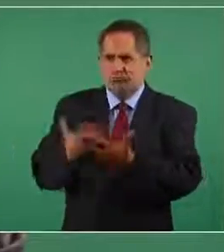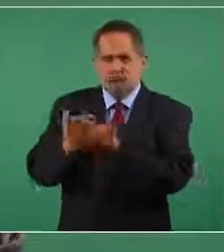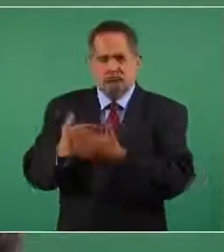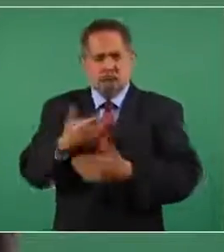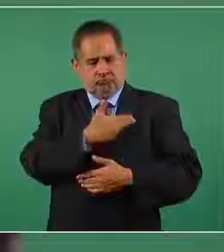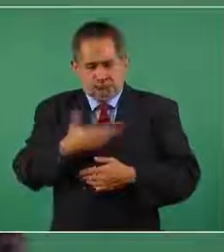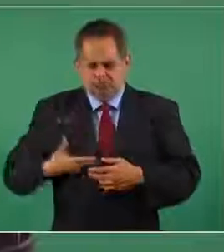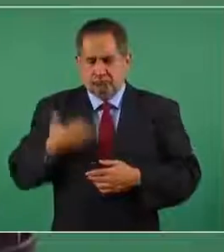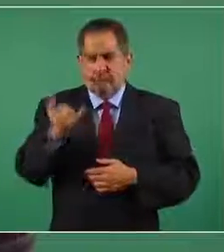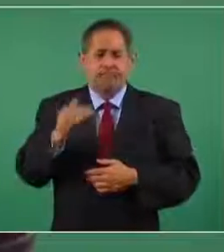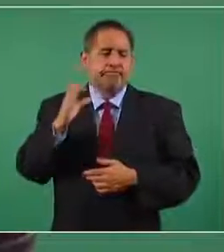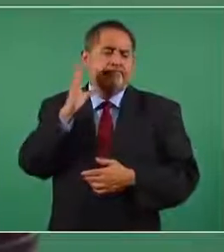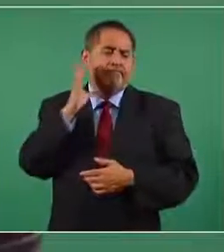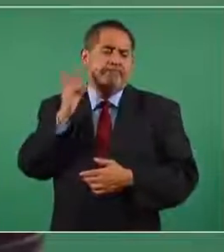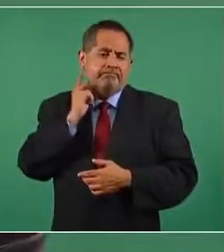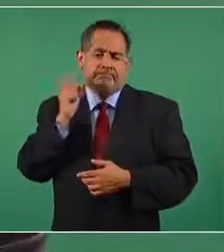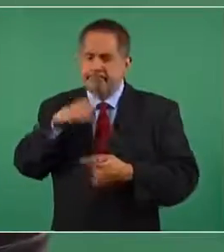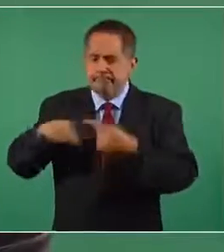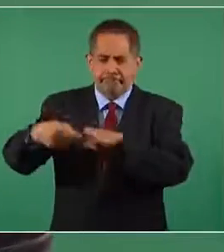todos que se quitara el fuero.